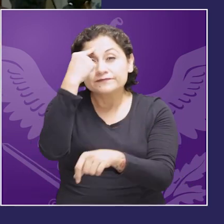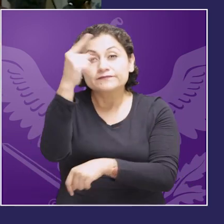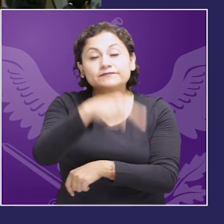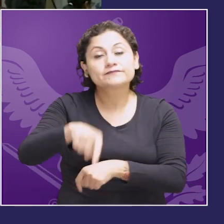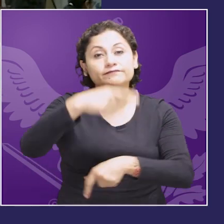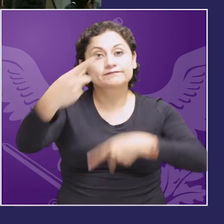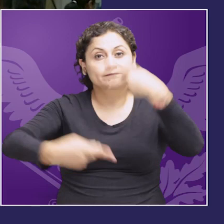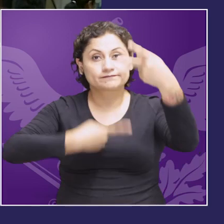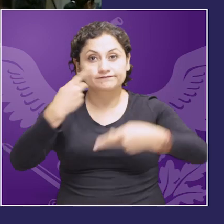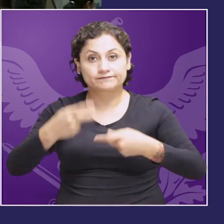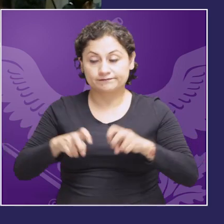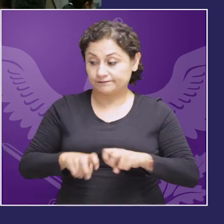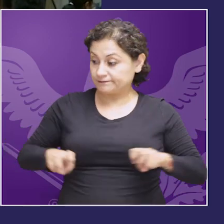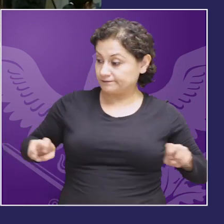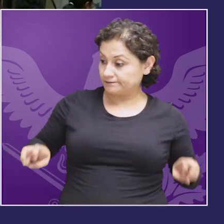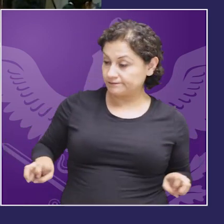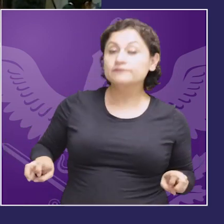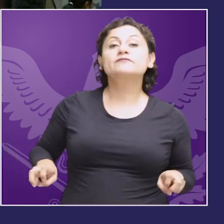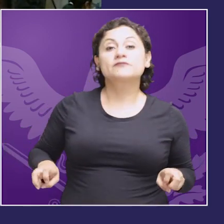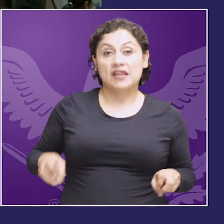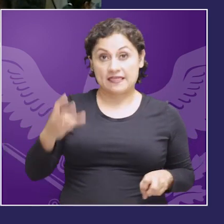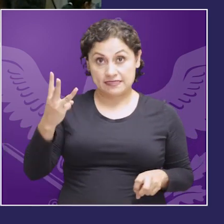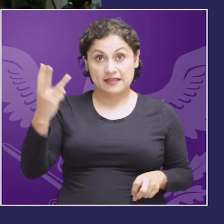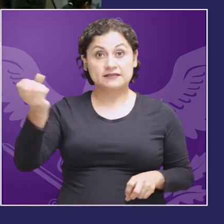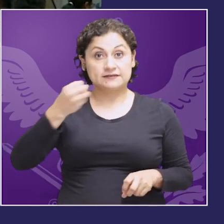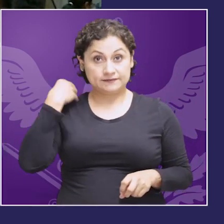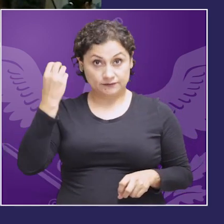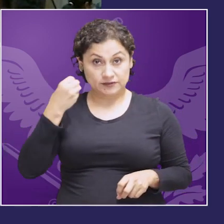la internética, porque van a contestar también ellas tres.